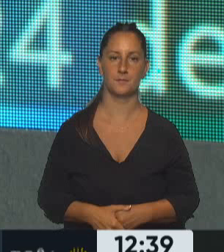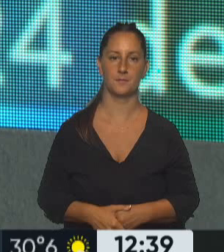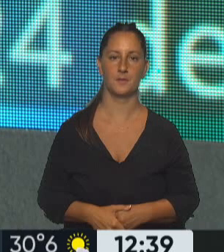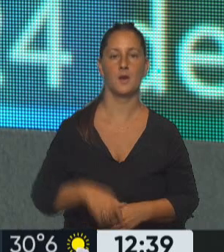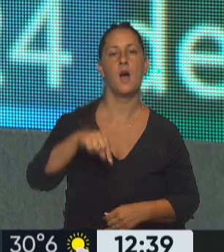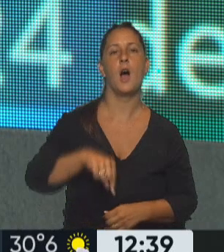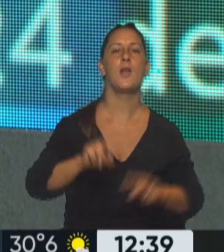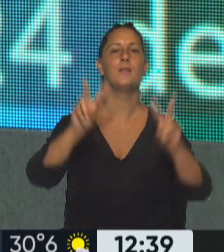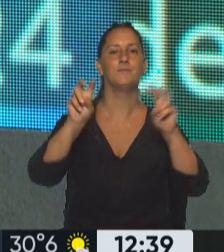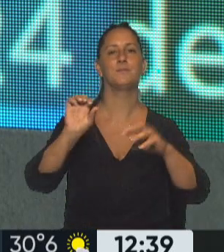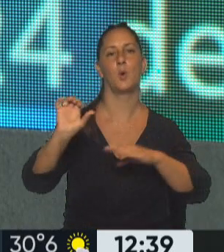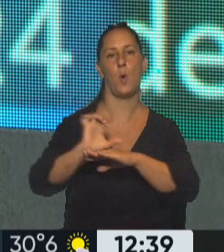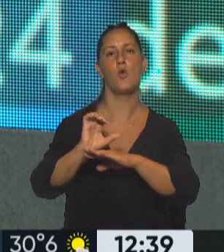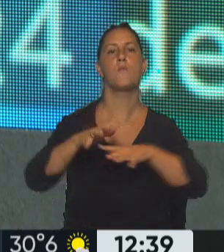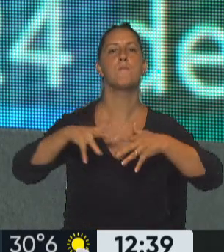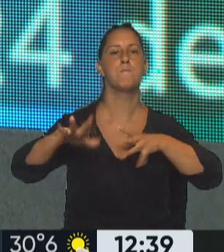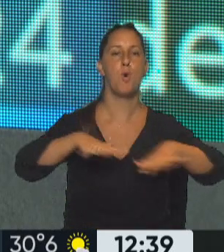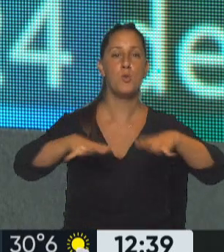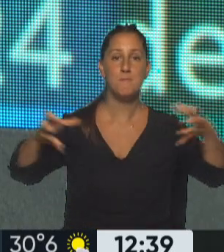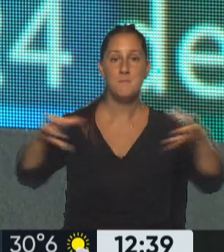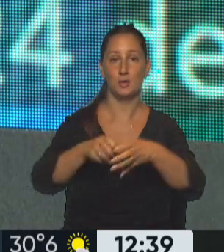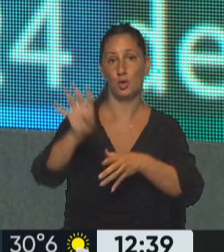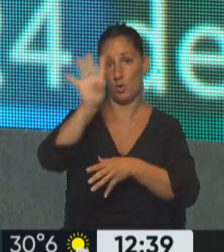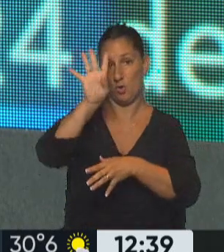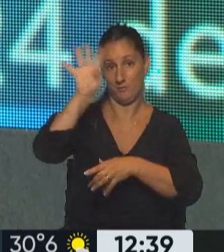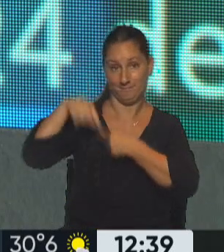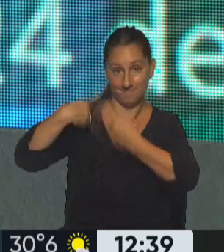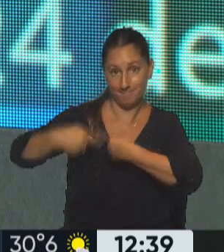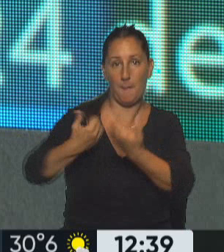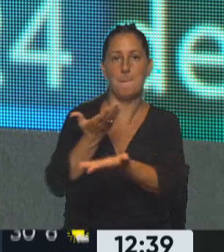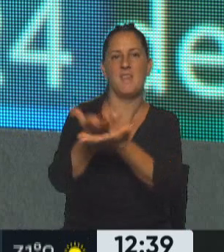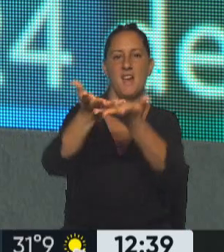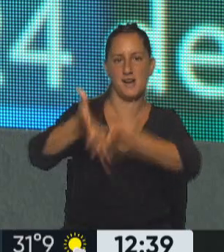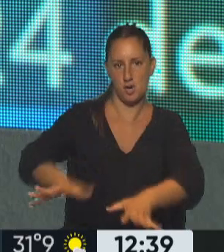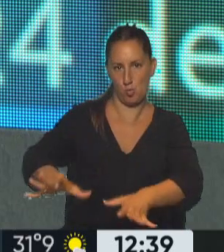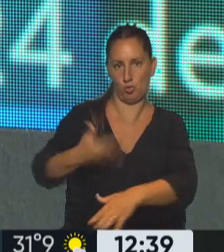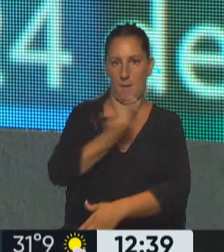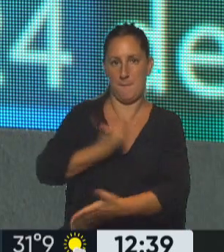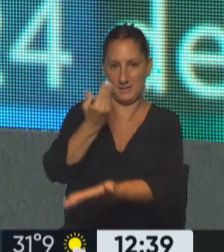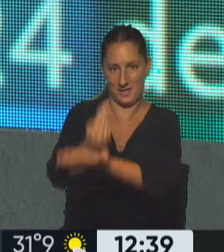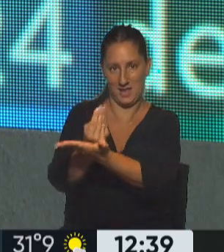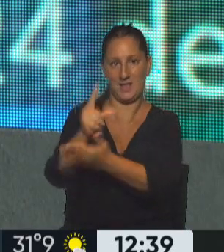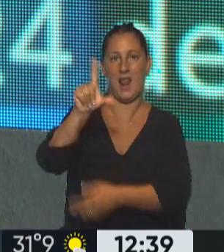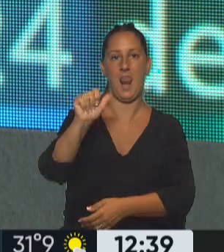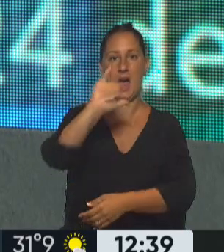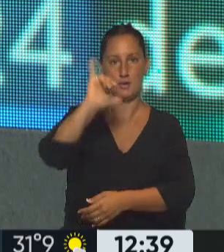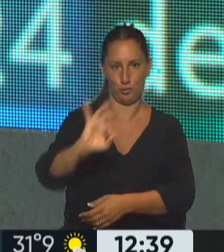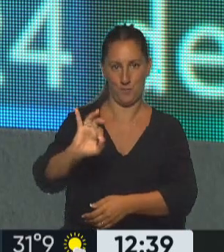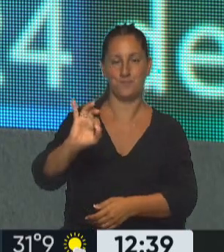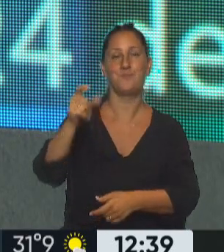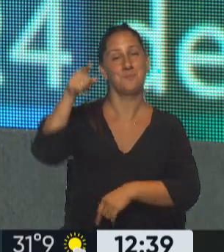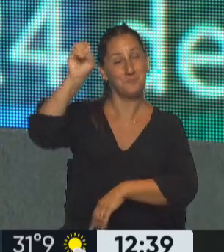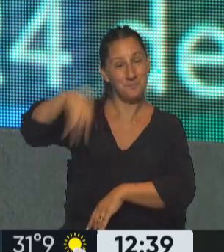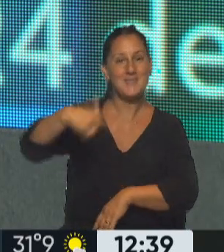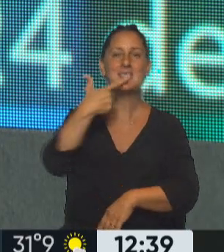Vamos a ir ahora al Ecuador. El movimiento indígena está pidiendo la renuncia del presidente de ese país. Estamos hablando de Guillermo Lasso. Estamos con Sandra Ceballos para